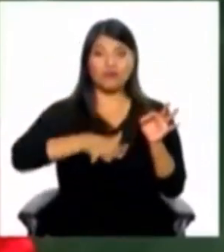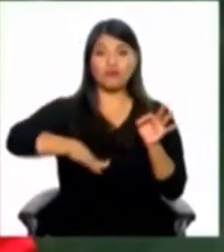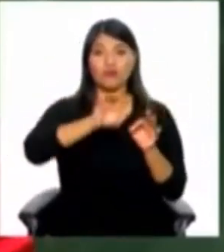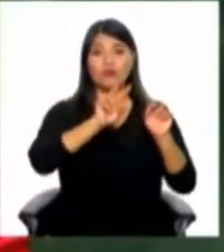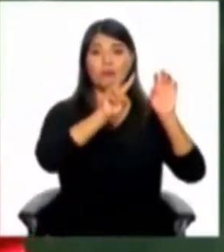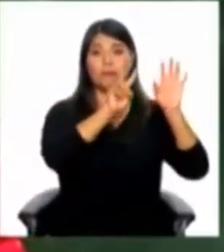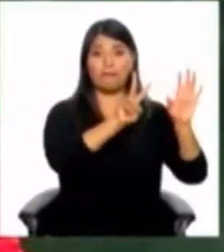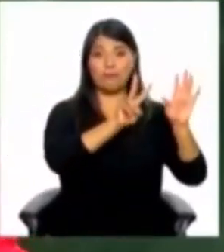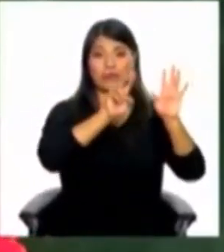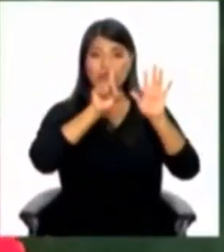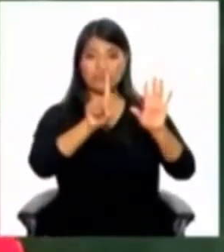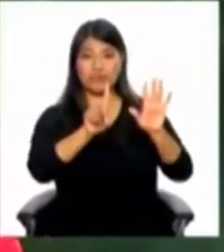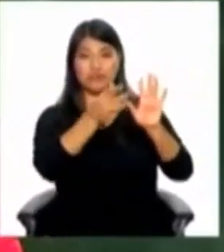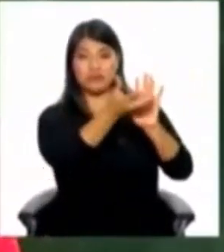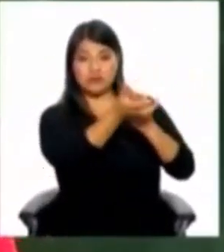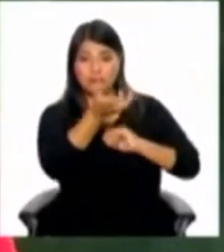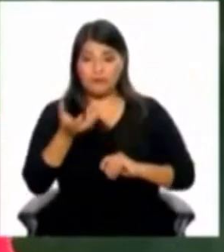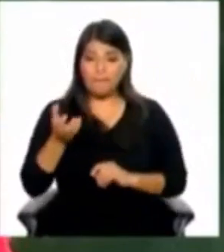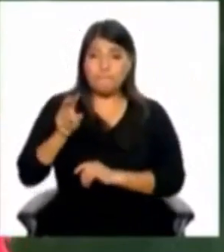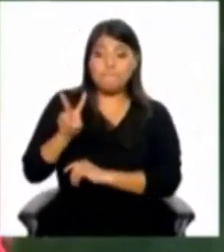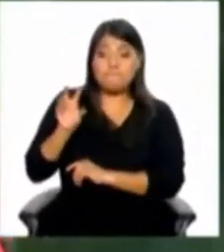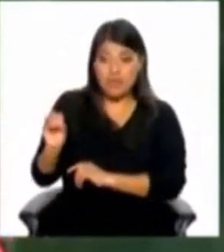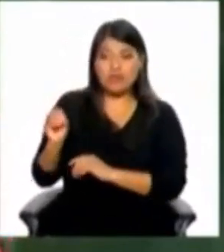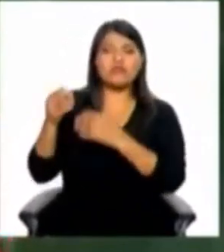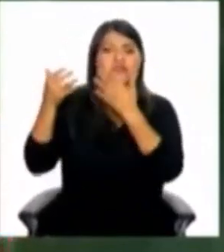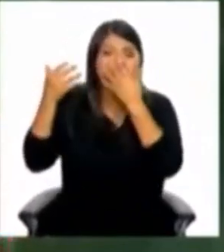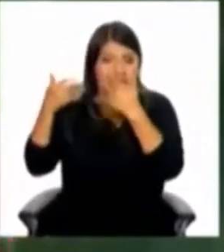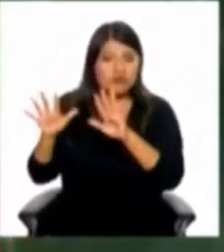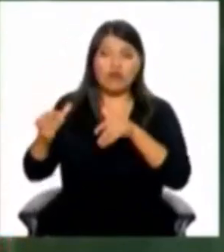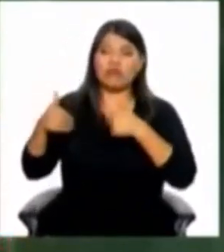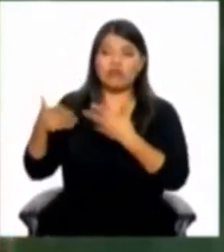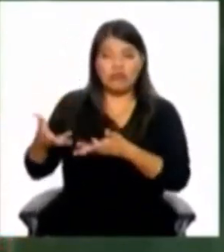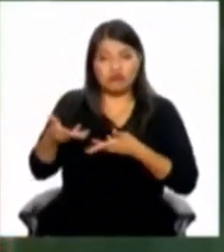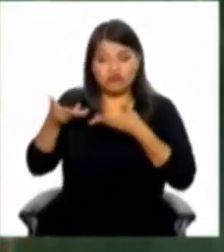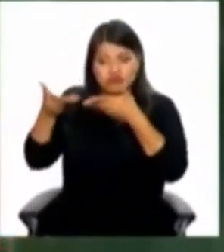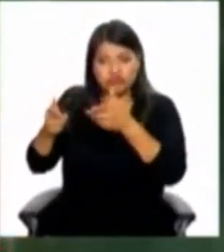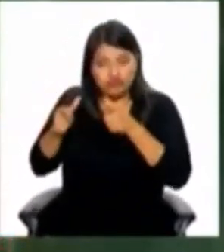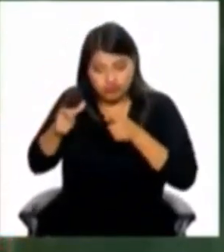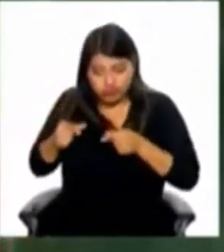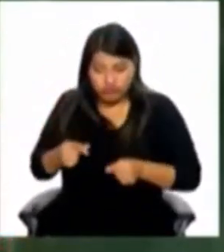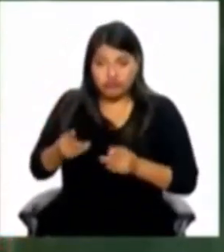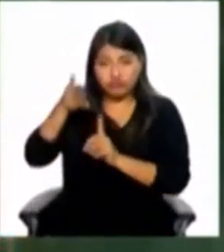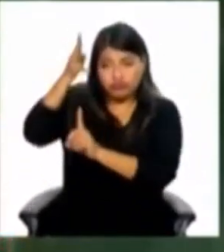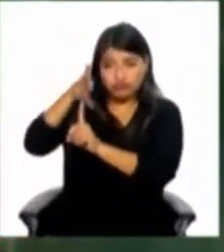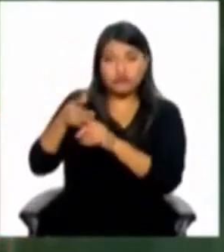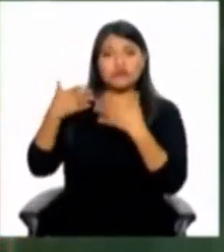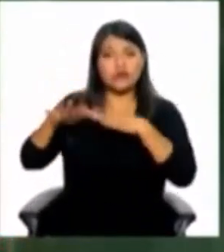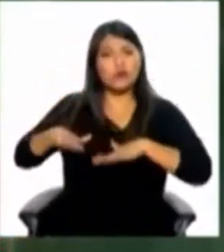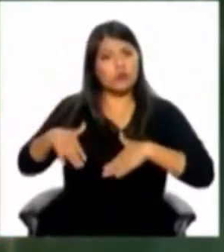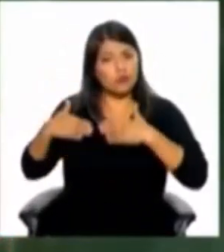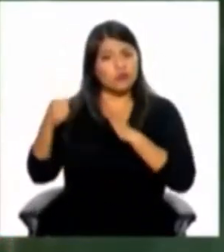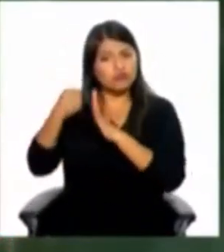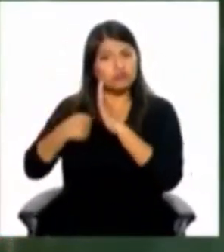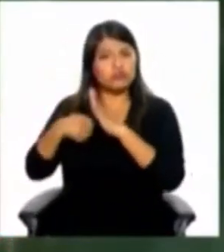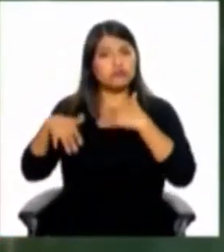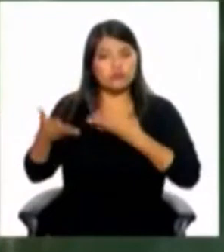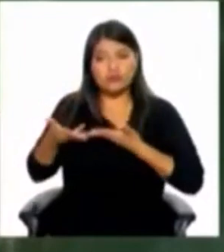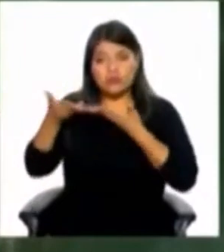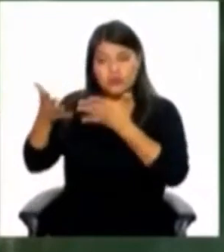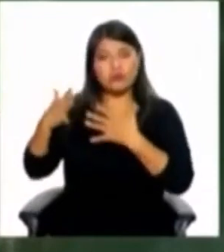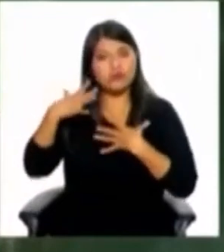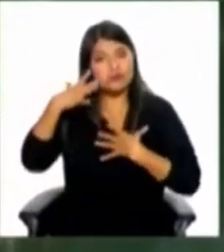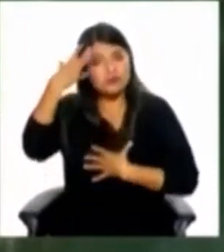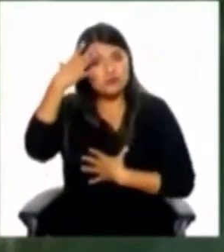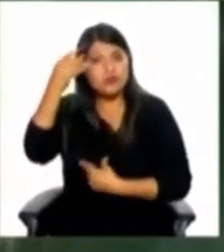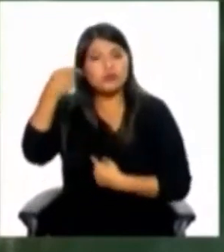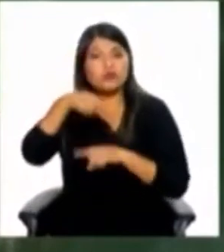país cuentan al menos con un servicio oncológico, si es posible trabajar cuando